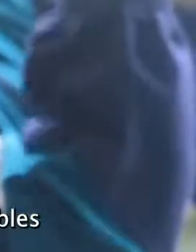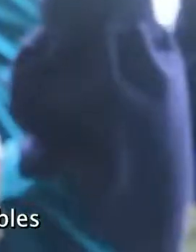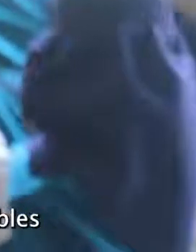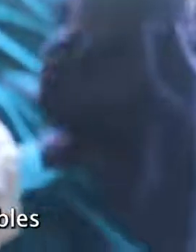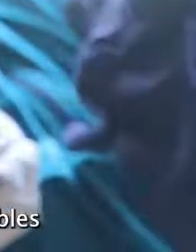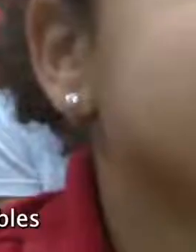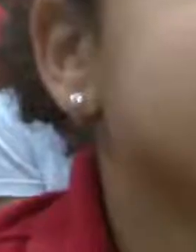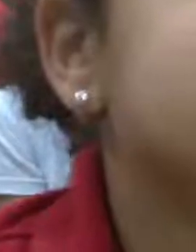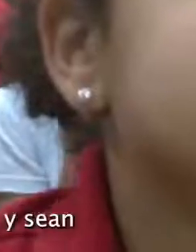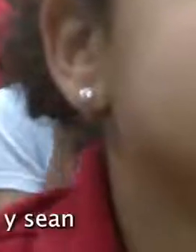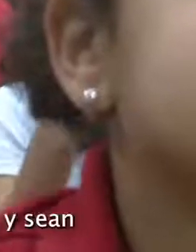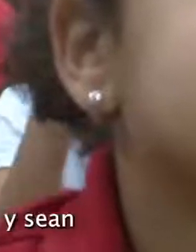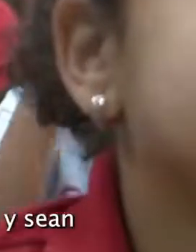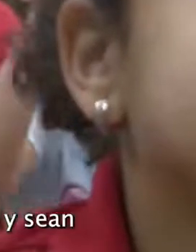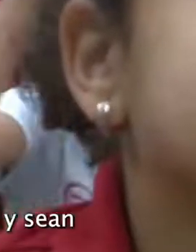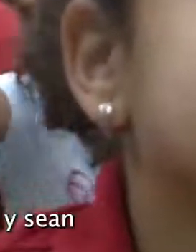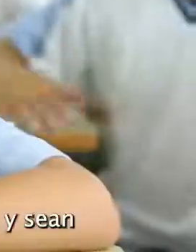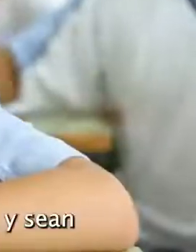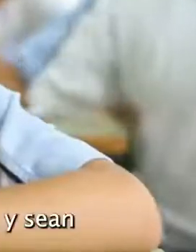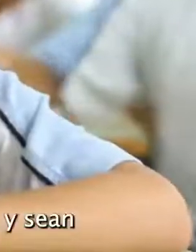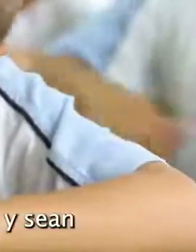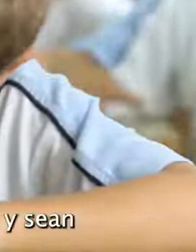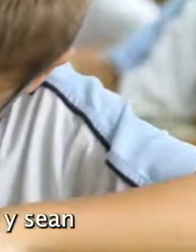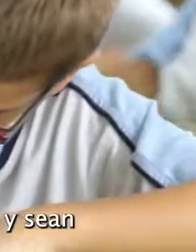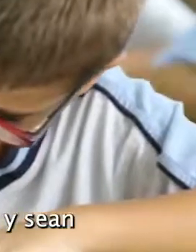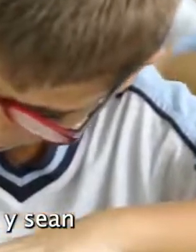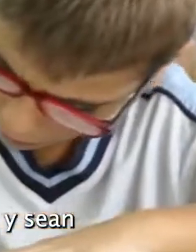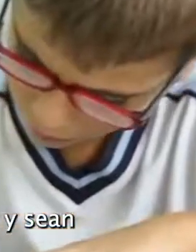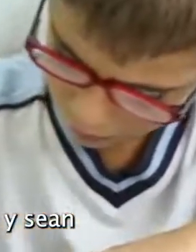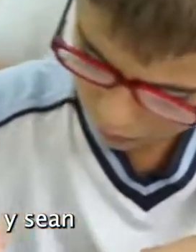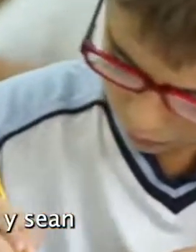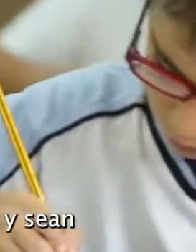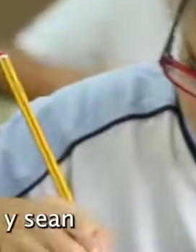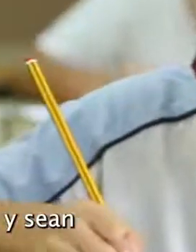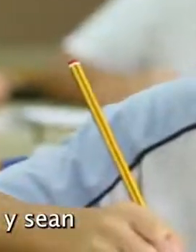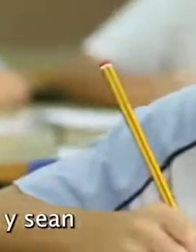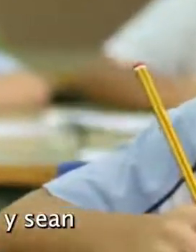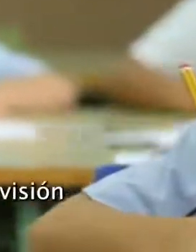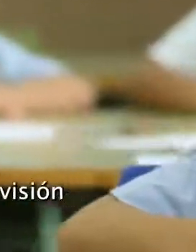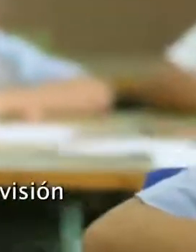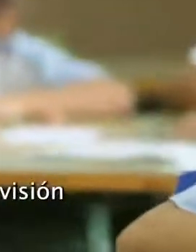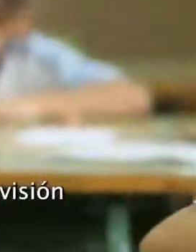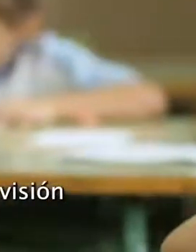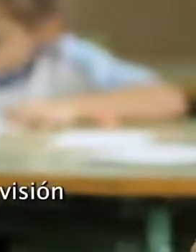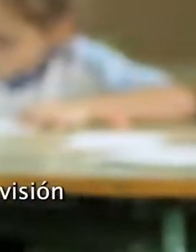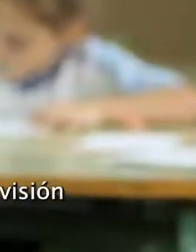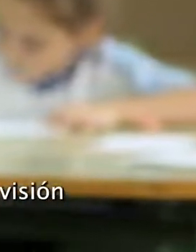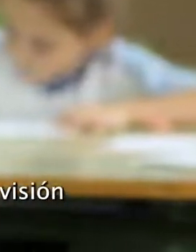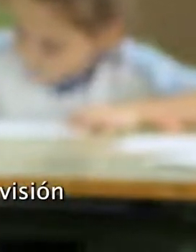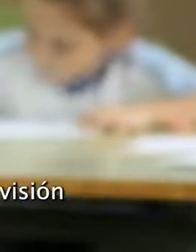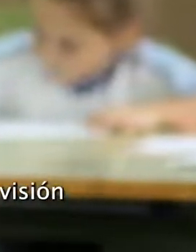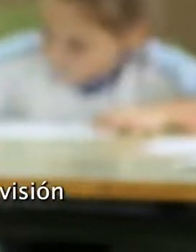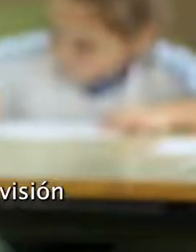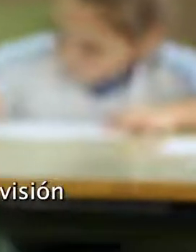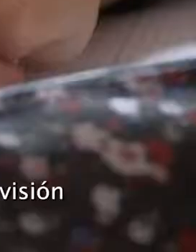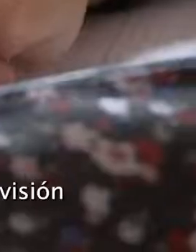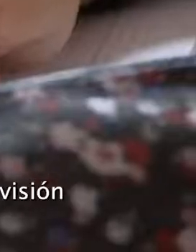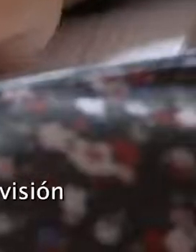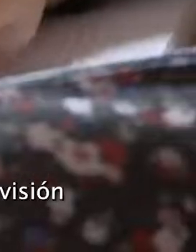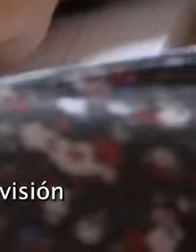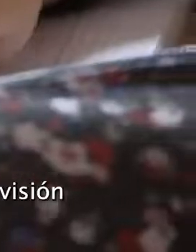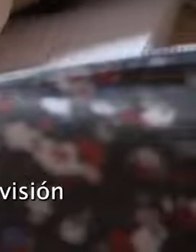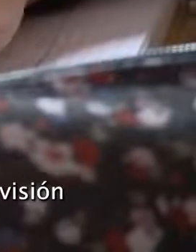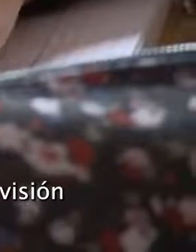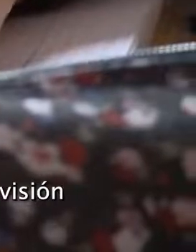aprendizajes imprescindibles para que ninguna niña ni ningún niño se quede atrás y sean ciudadanos y ciudadanas de pleno